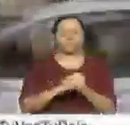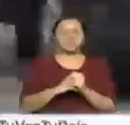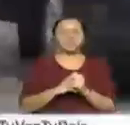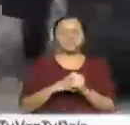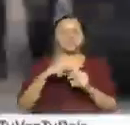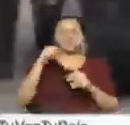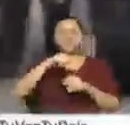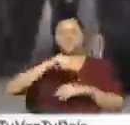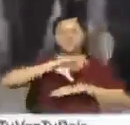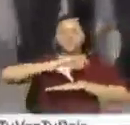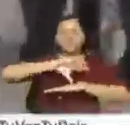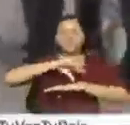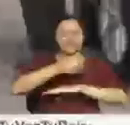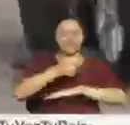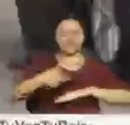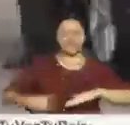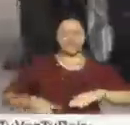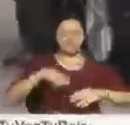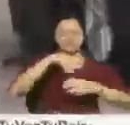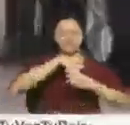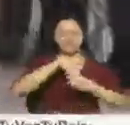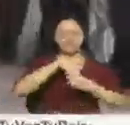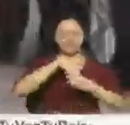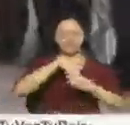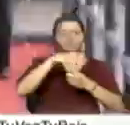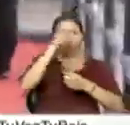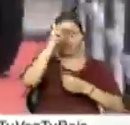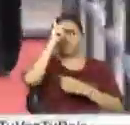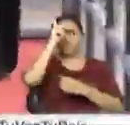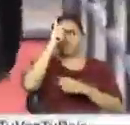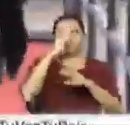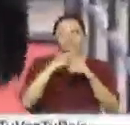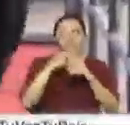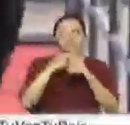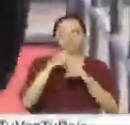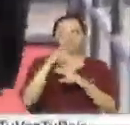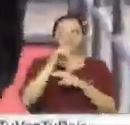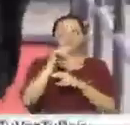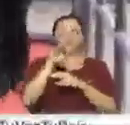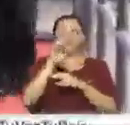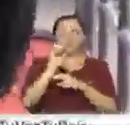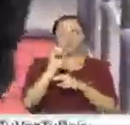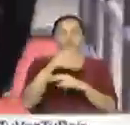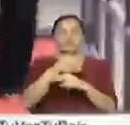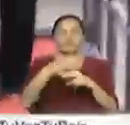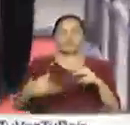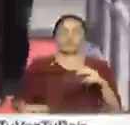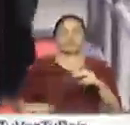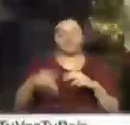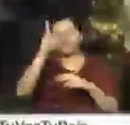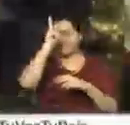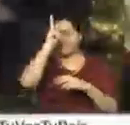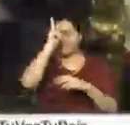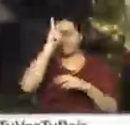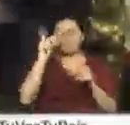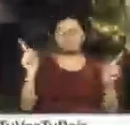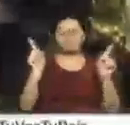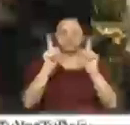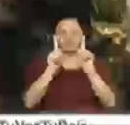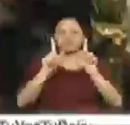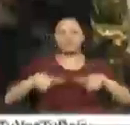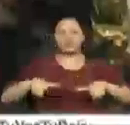Pizarro, sede del gobierno peruano, se reunieron el presidente electo Lenín Moreno y el mandatario del Perú, Pedro Pablo